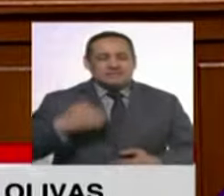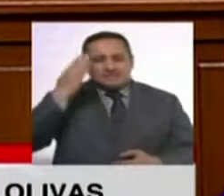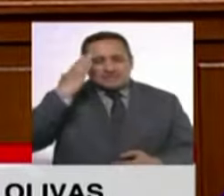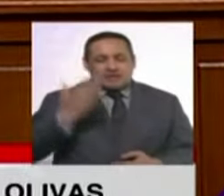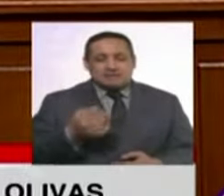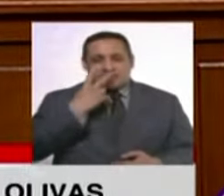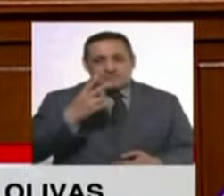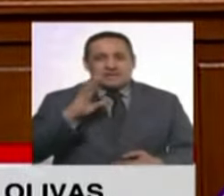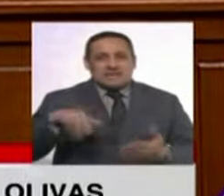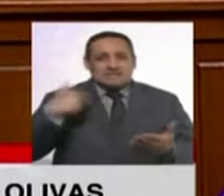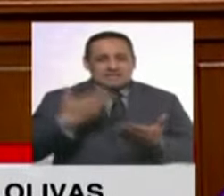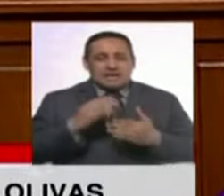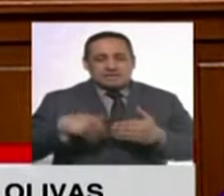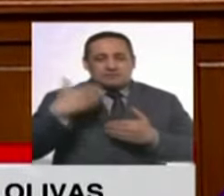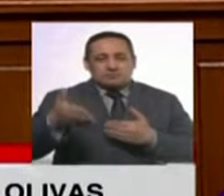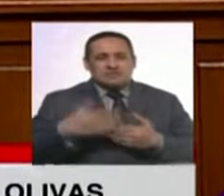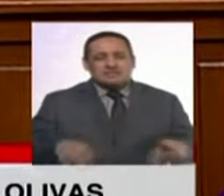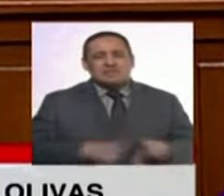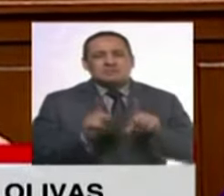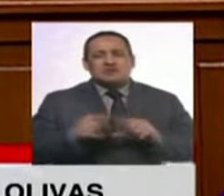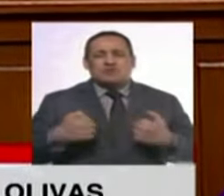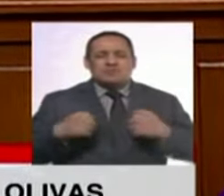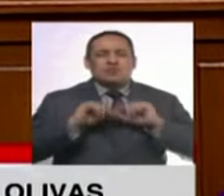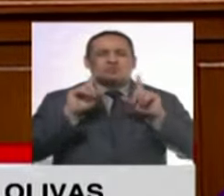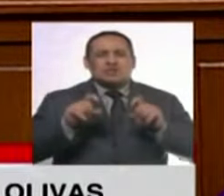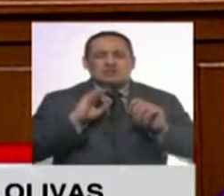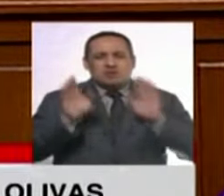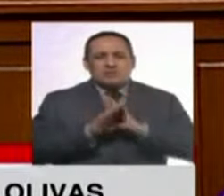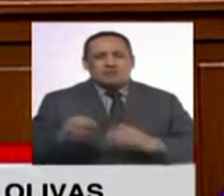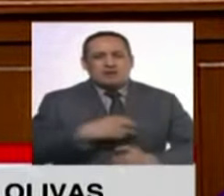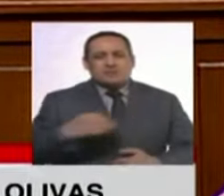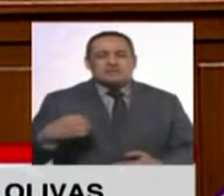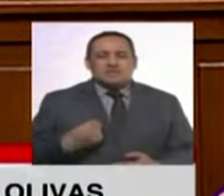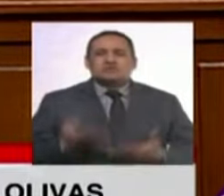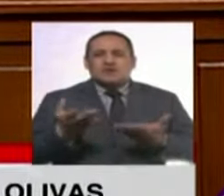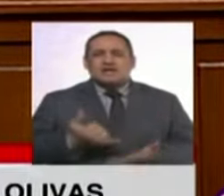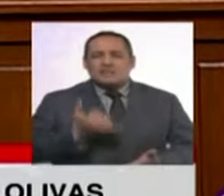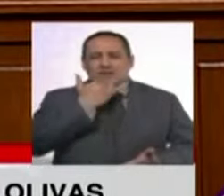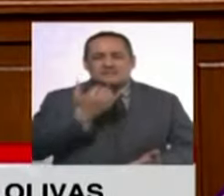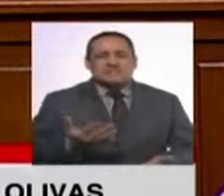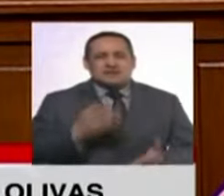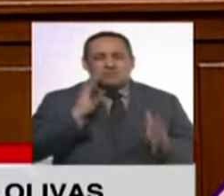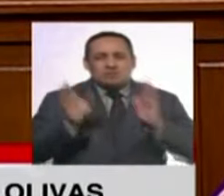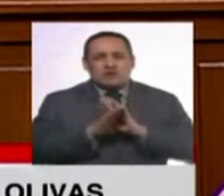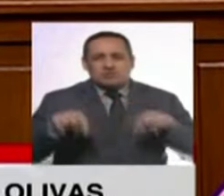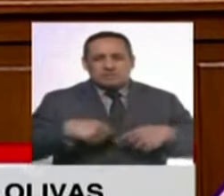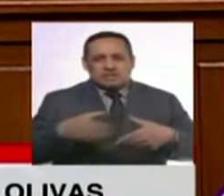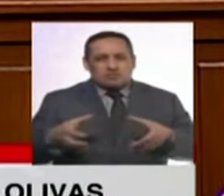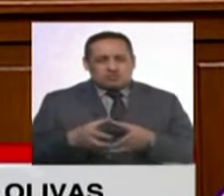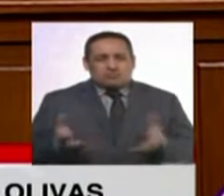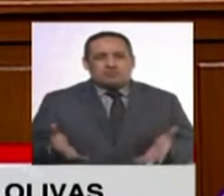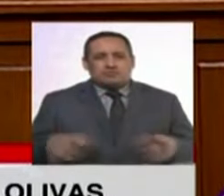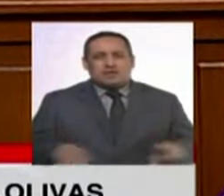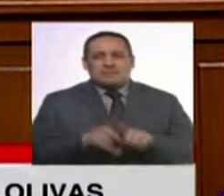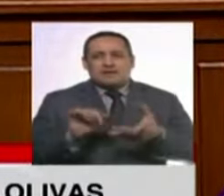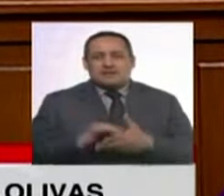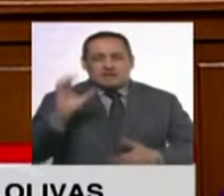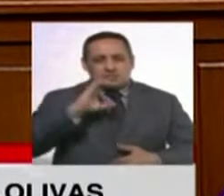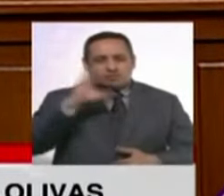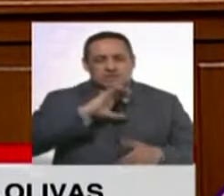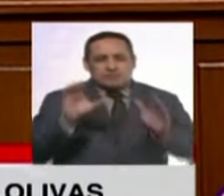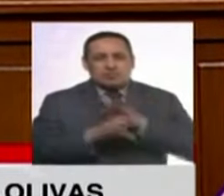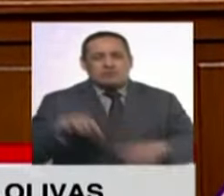que vendrían en ese momento y le preguntamos no al ministro el ministro qué va a pasar con este grupo de búsqueda